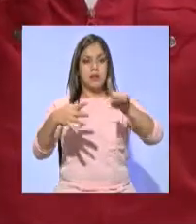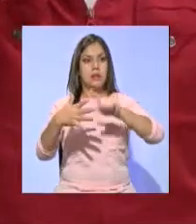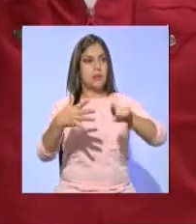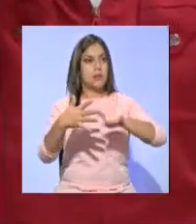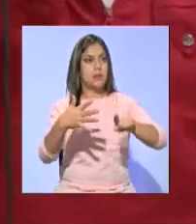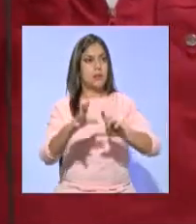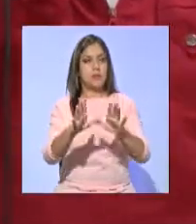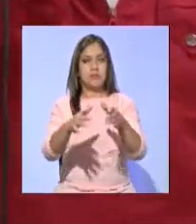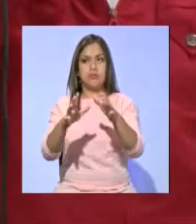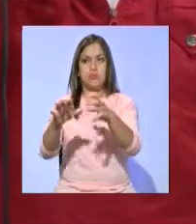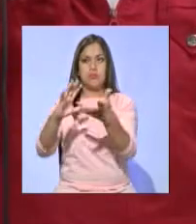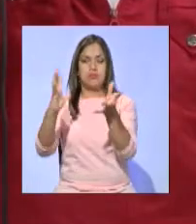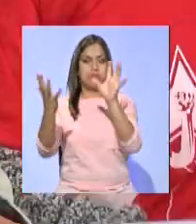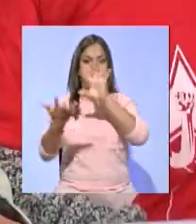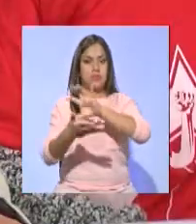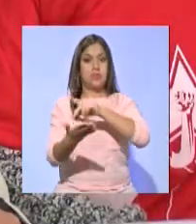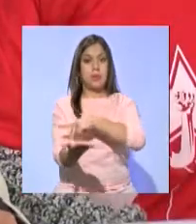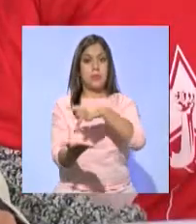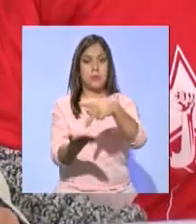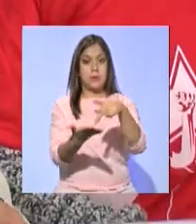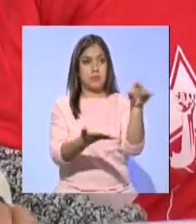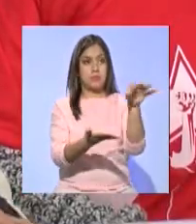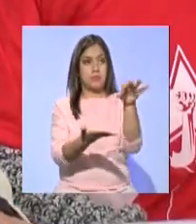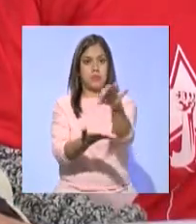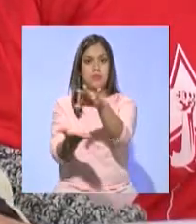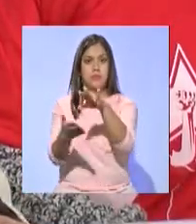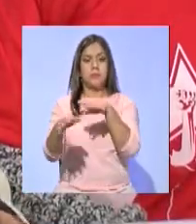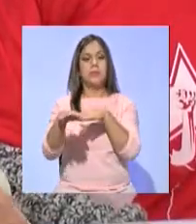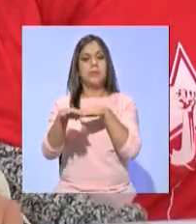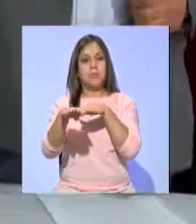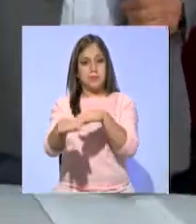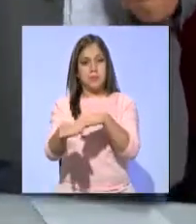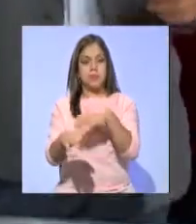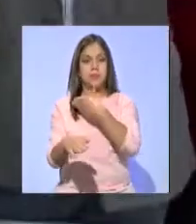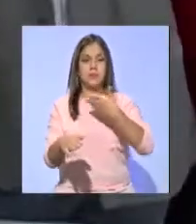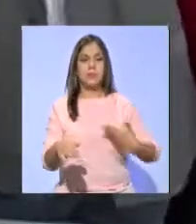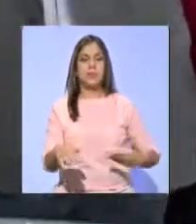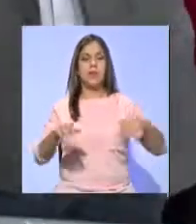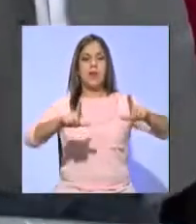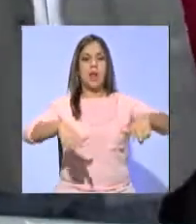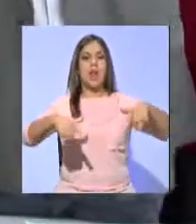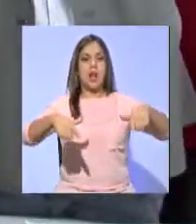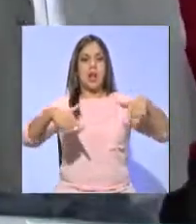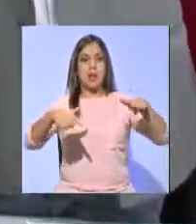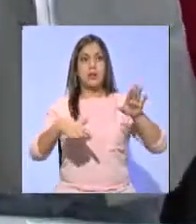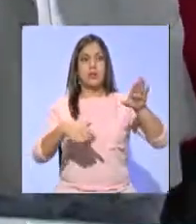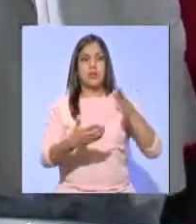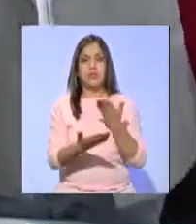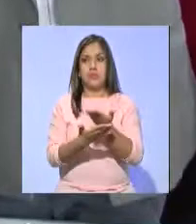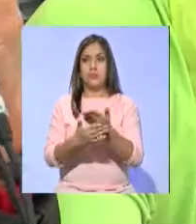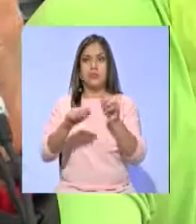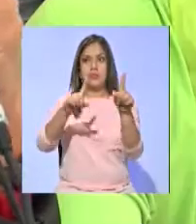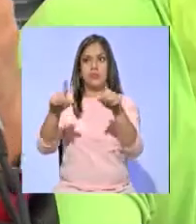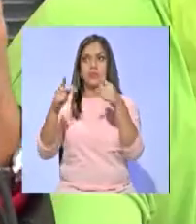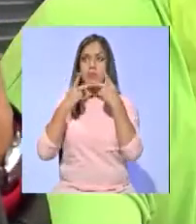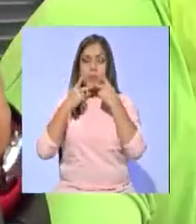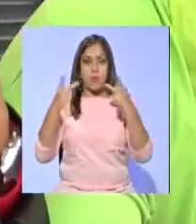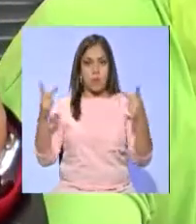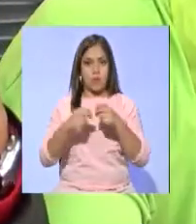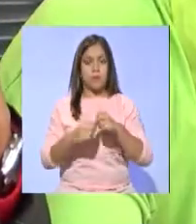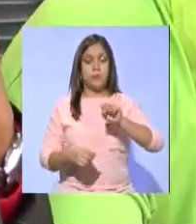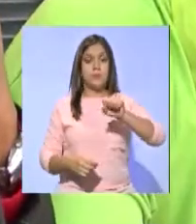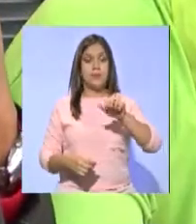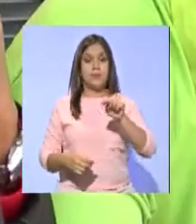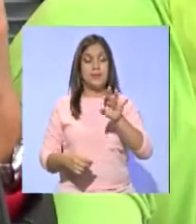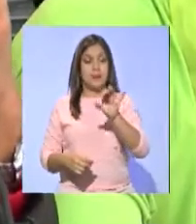de la Revolución Ciudadana de Pichincha que respaldan al presidente de la República, Lenín Moreno, y su iniciativa de la consulta popular. Fabián Saltos